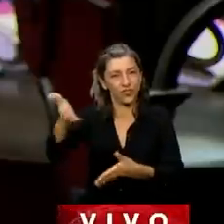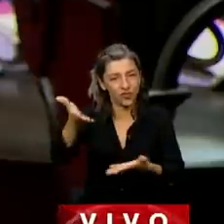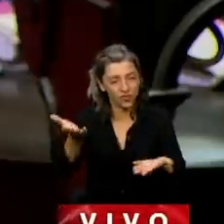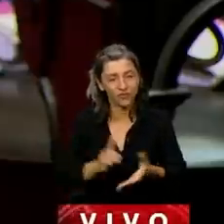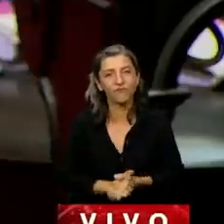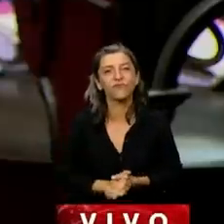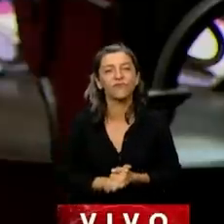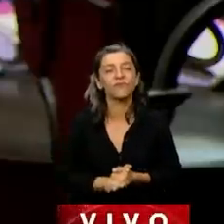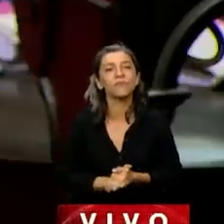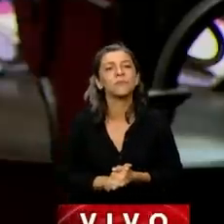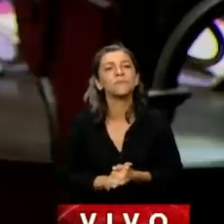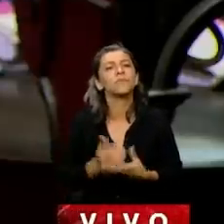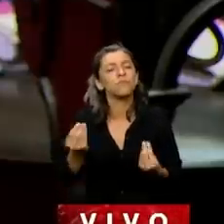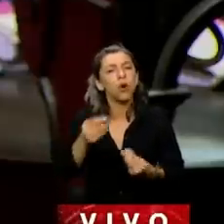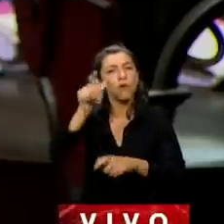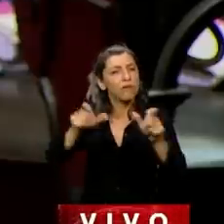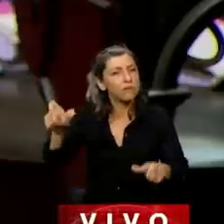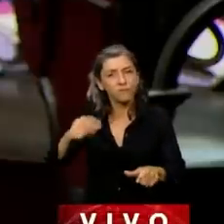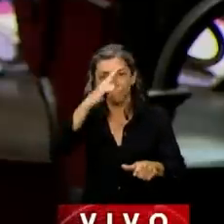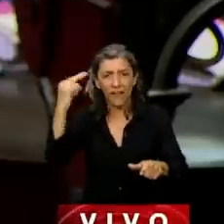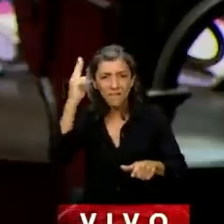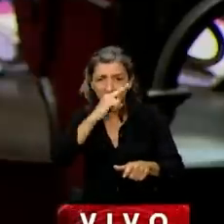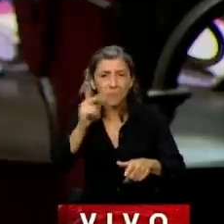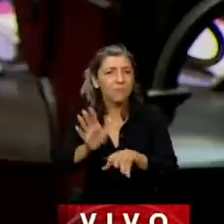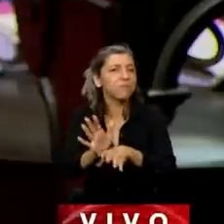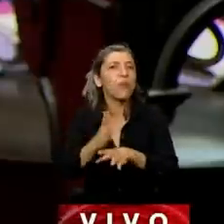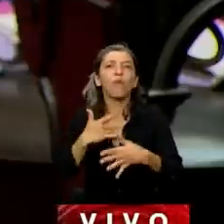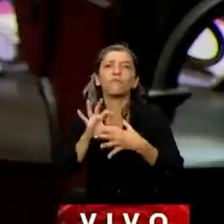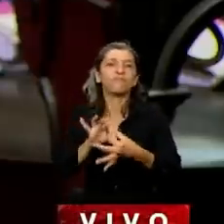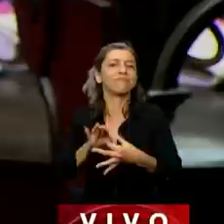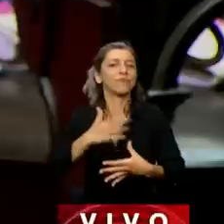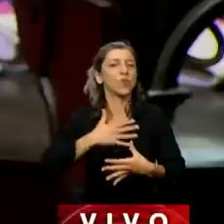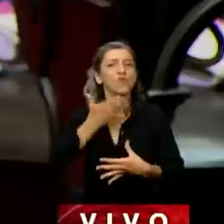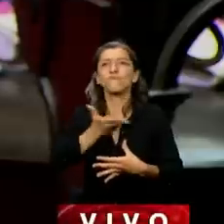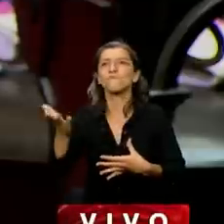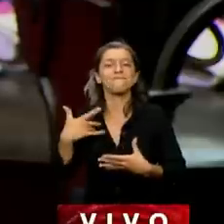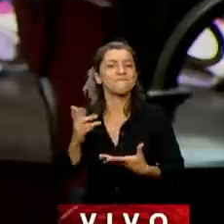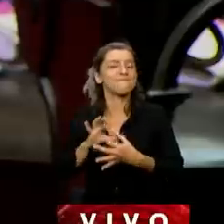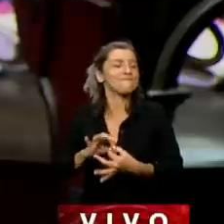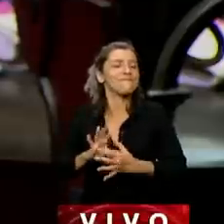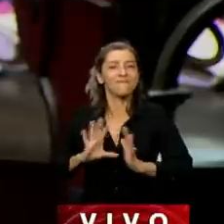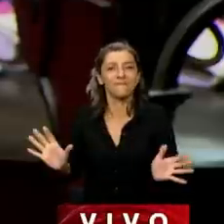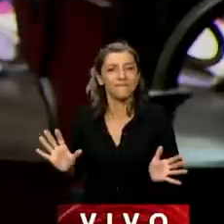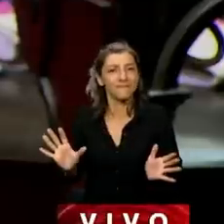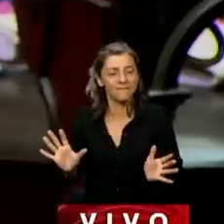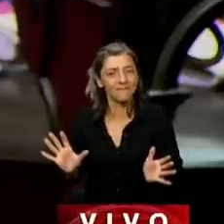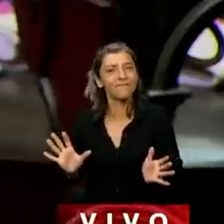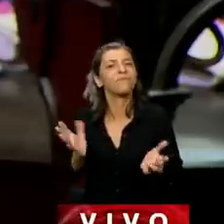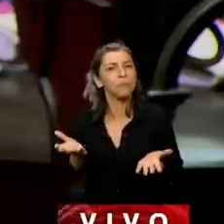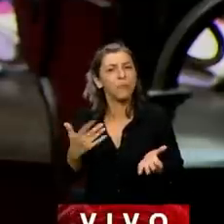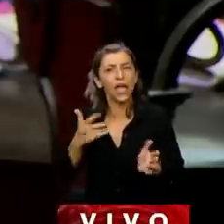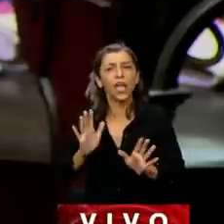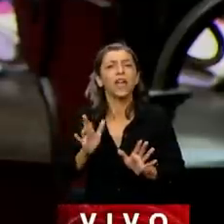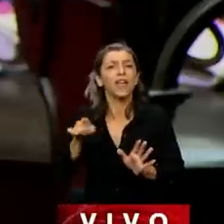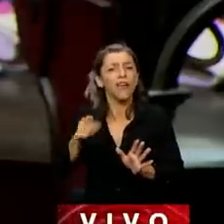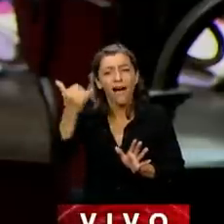la enfermería tiene un profundo sentido humano, pero no se agota ahí. Tiene